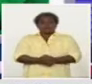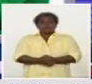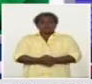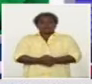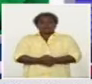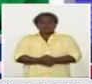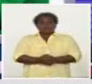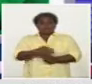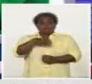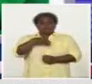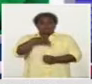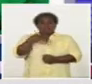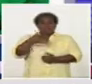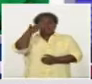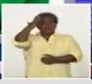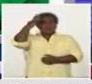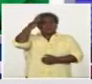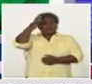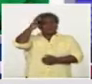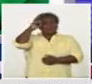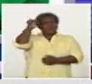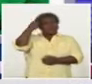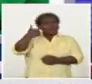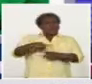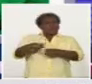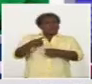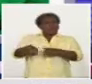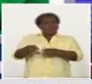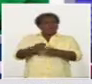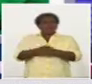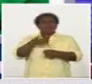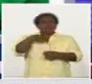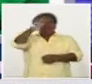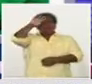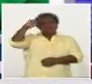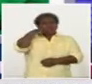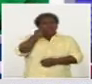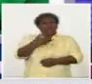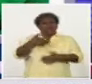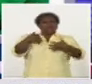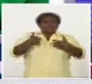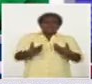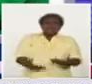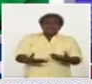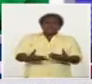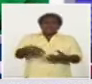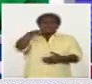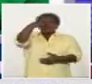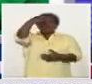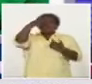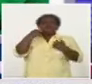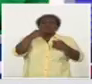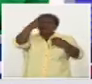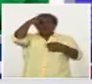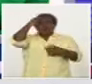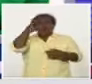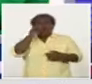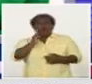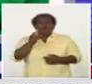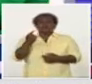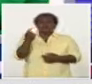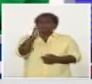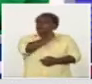grado de demencia. Inicialmente con fiebre, decaimiento, sudoración y falta de apetito,